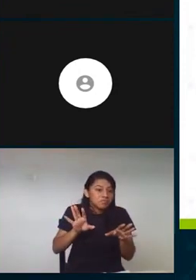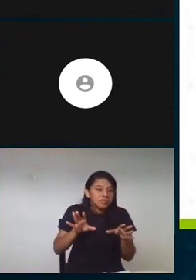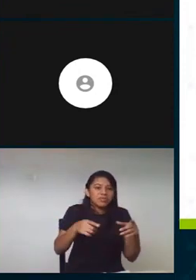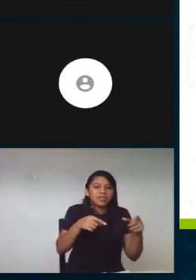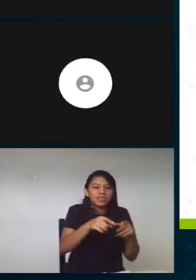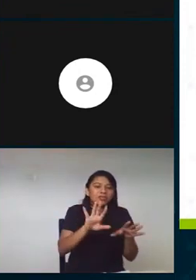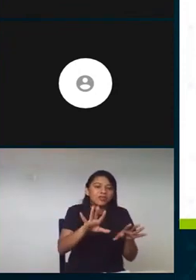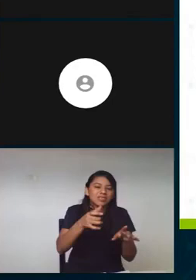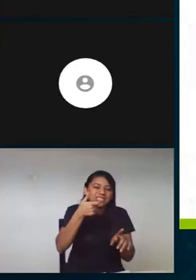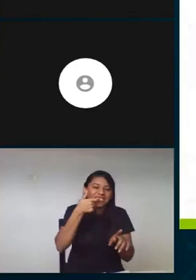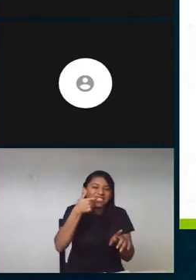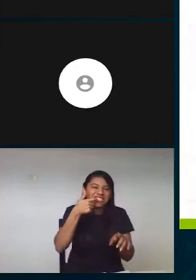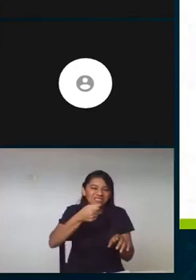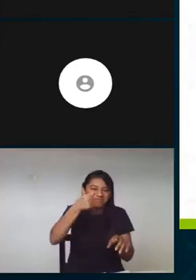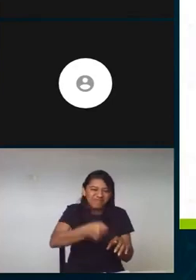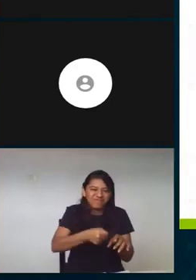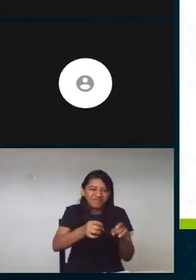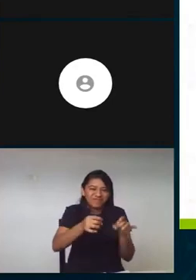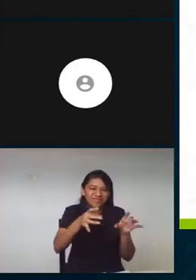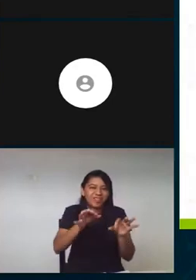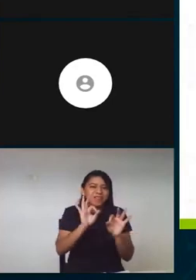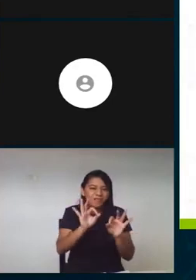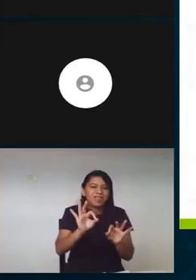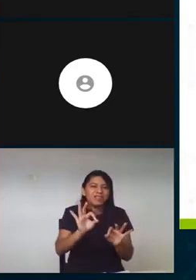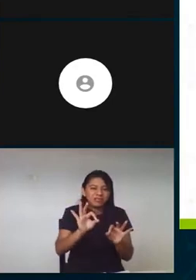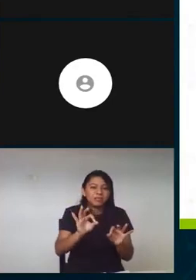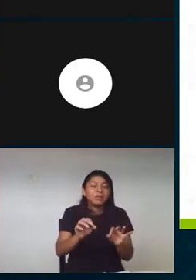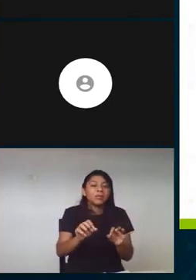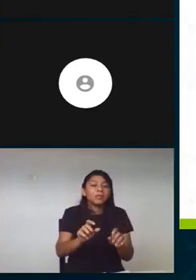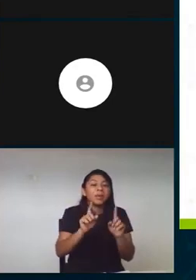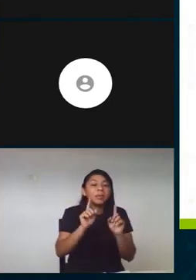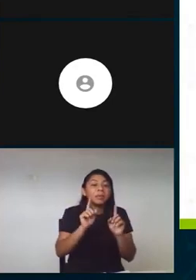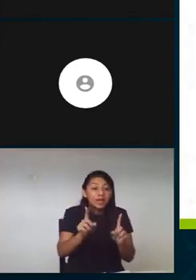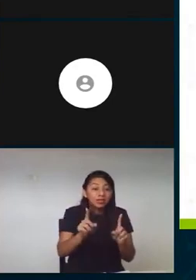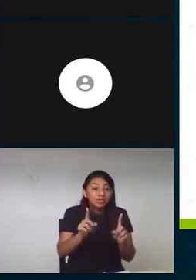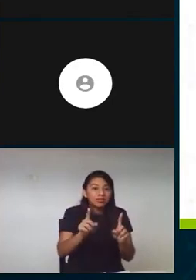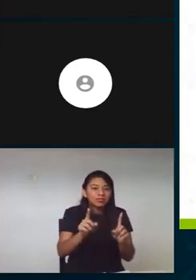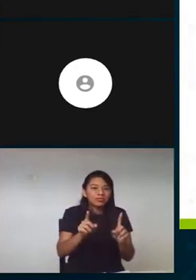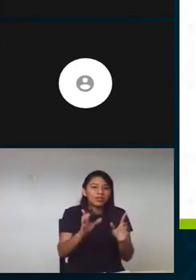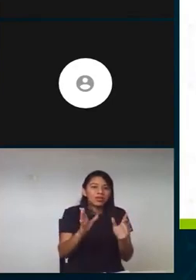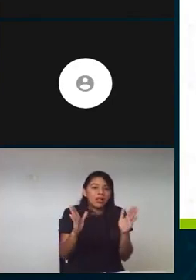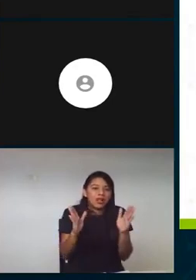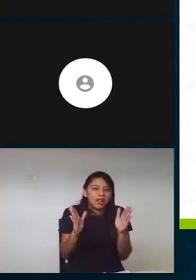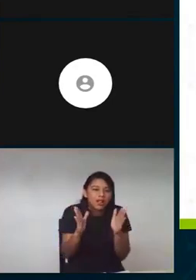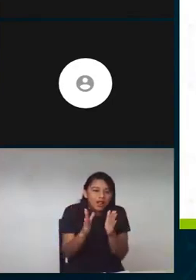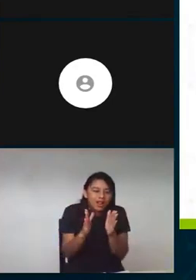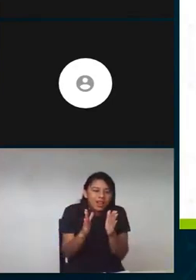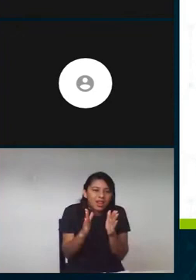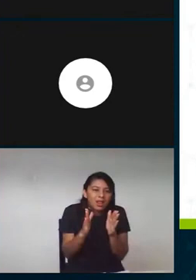la bolsita no le cabe del todo, lo que puede provocar un atascamiento en el proceso.